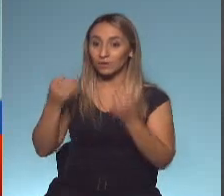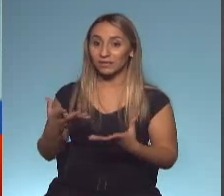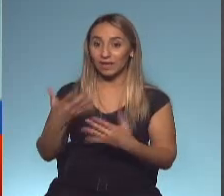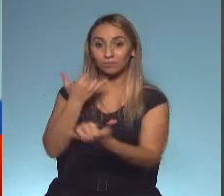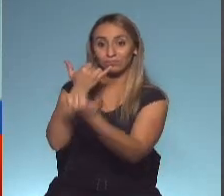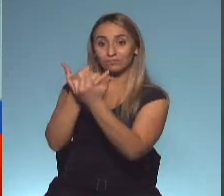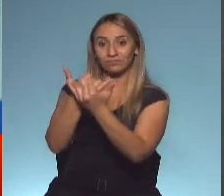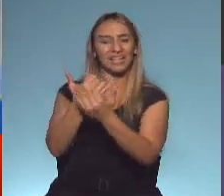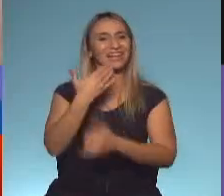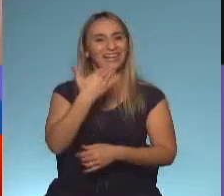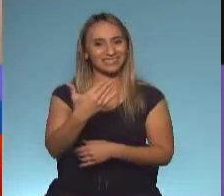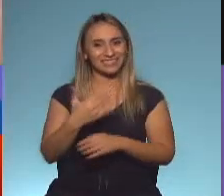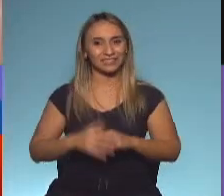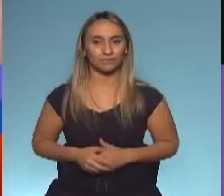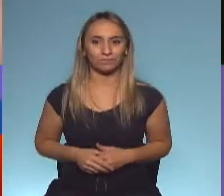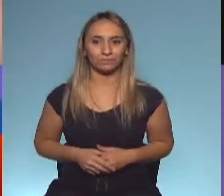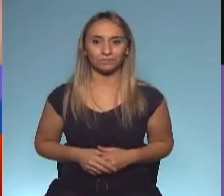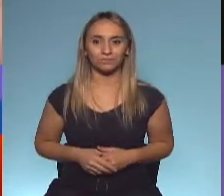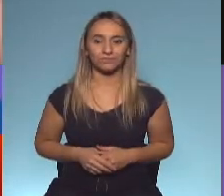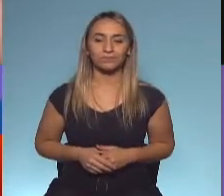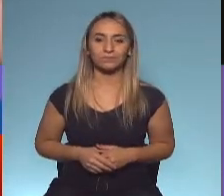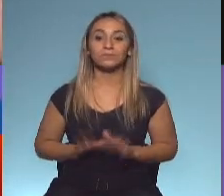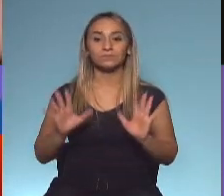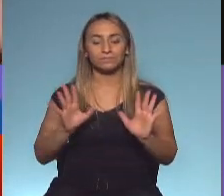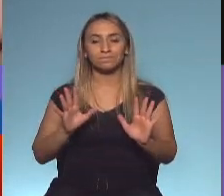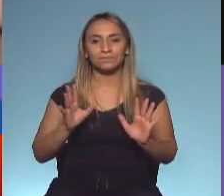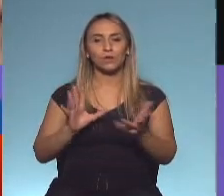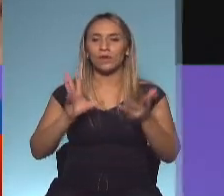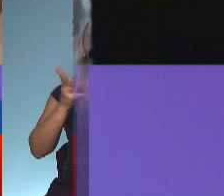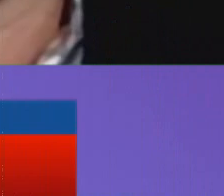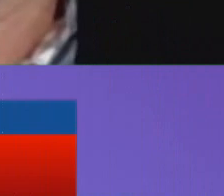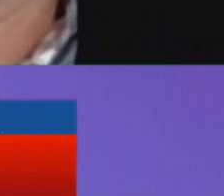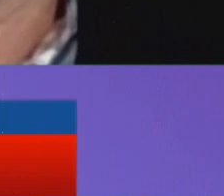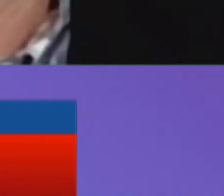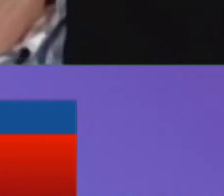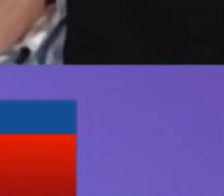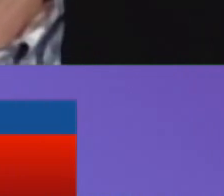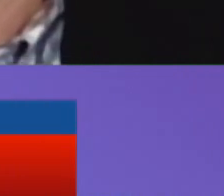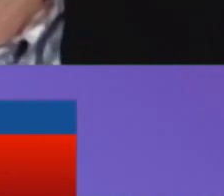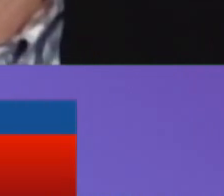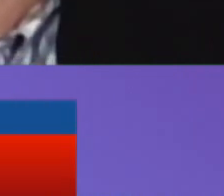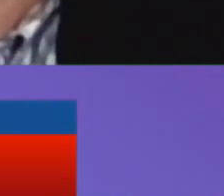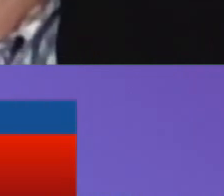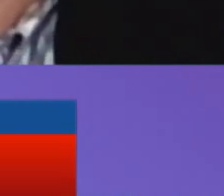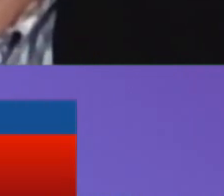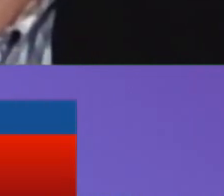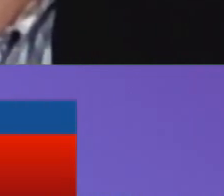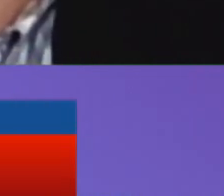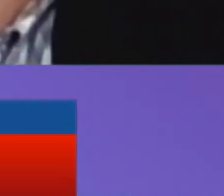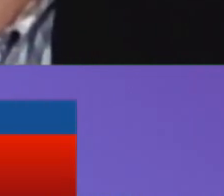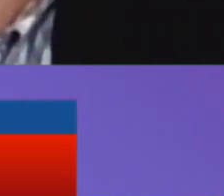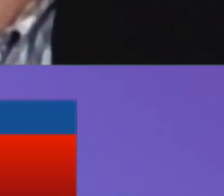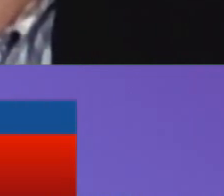Gracias por la comunicación. Por favor, una especie de abrir el micrófono, de abrirte el micrófono y